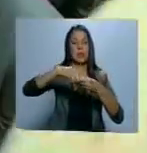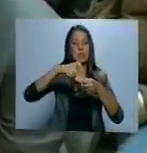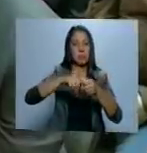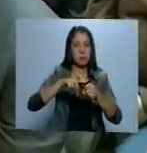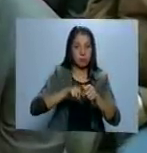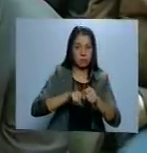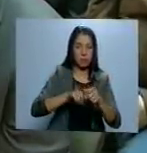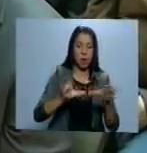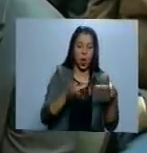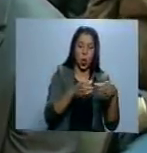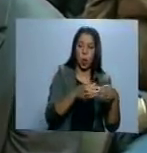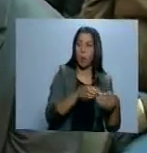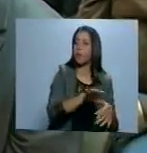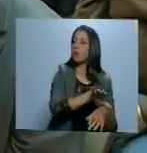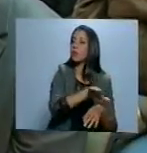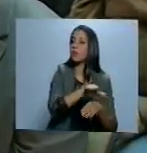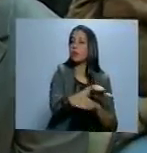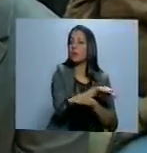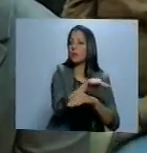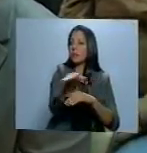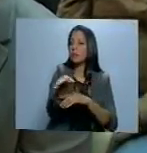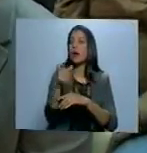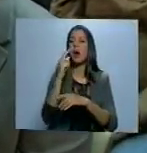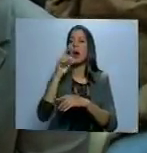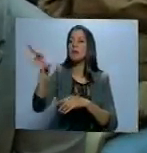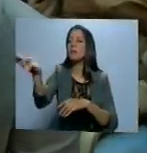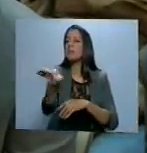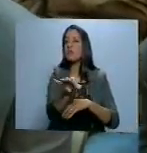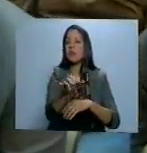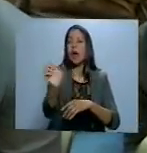acompañamiento al gobernador del estado Zulia.